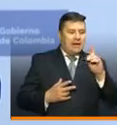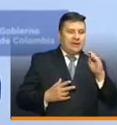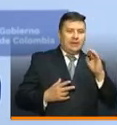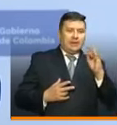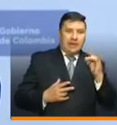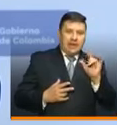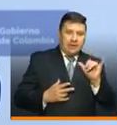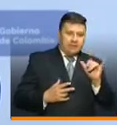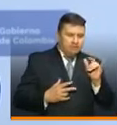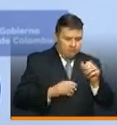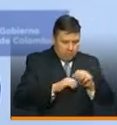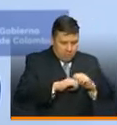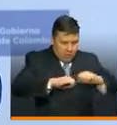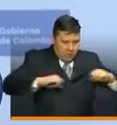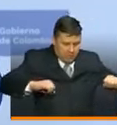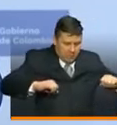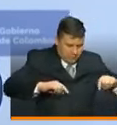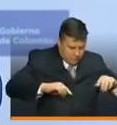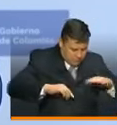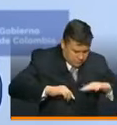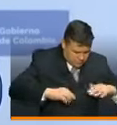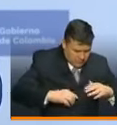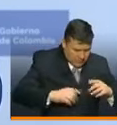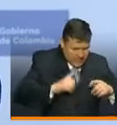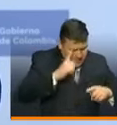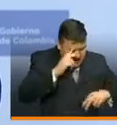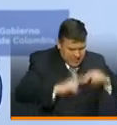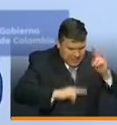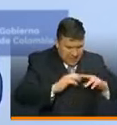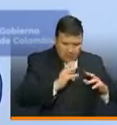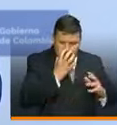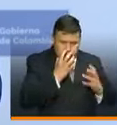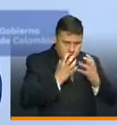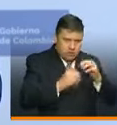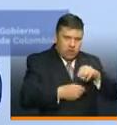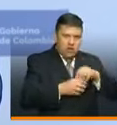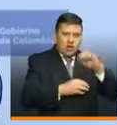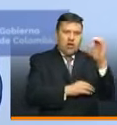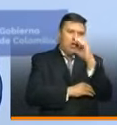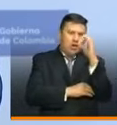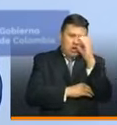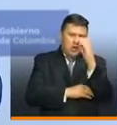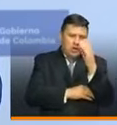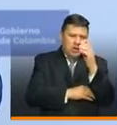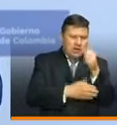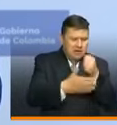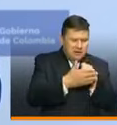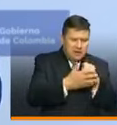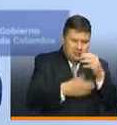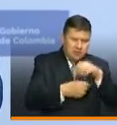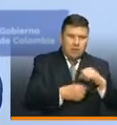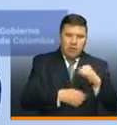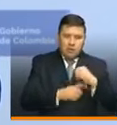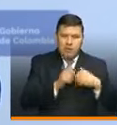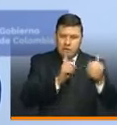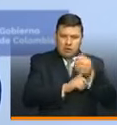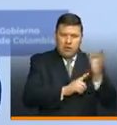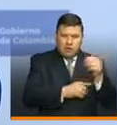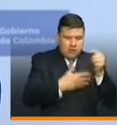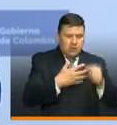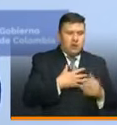los planos para poder construir respiradores artificiales en Colombia. Desde Impulsa incluso tiene una identificación de